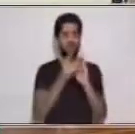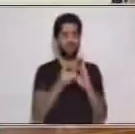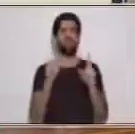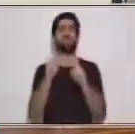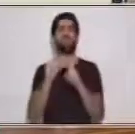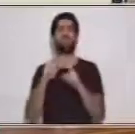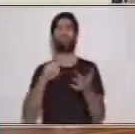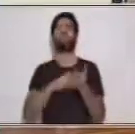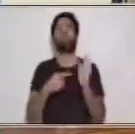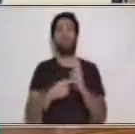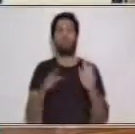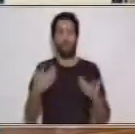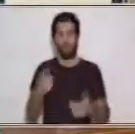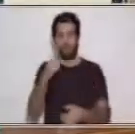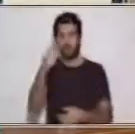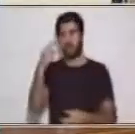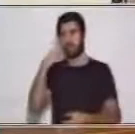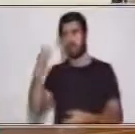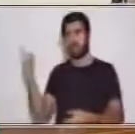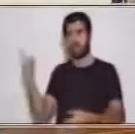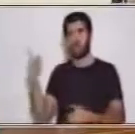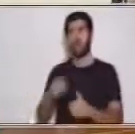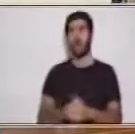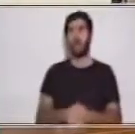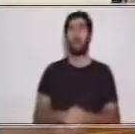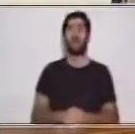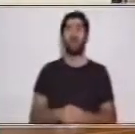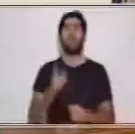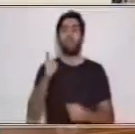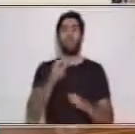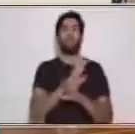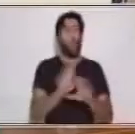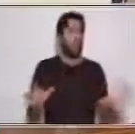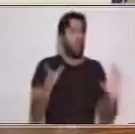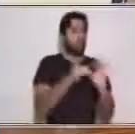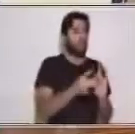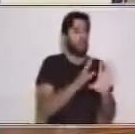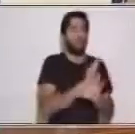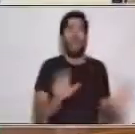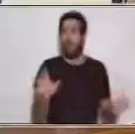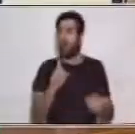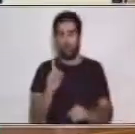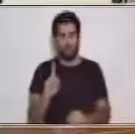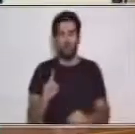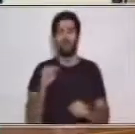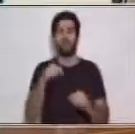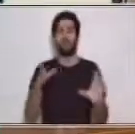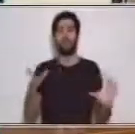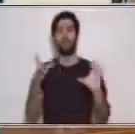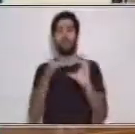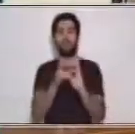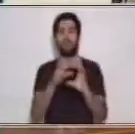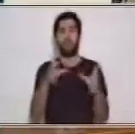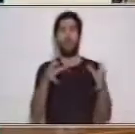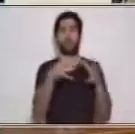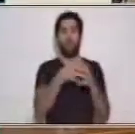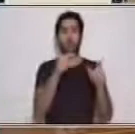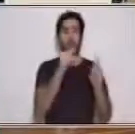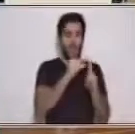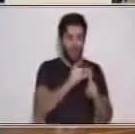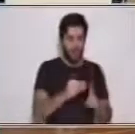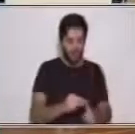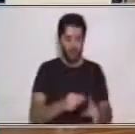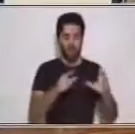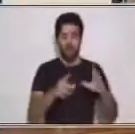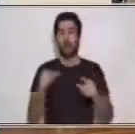te mencionaba anteriormente. No solamente es una conjunción o una preposición, sino puede ir una agrupación de palabras que nos